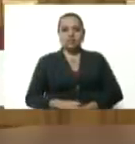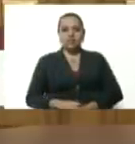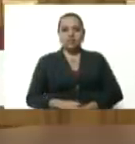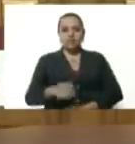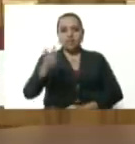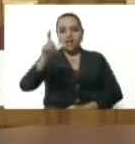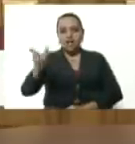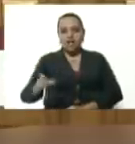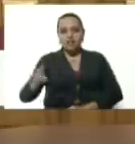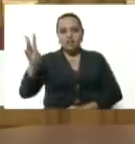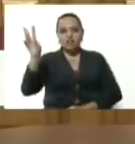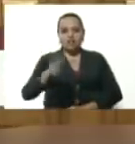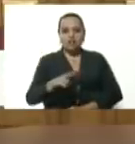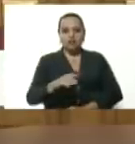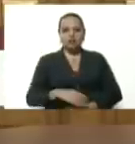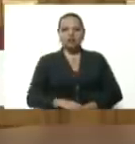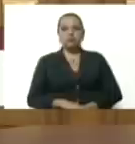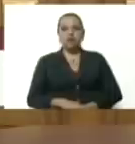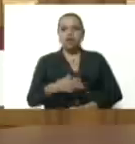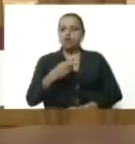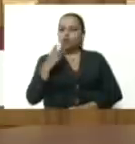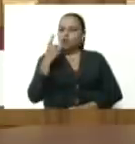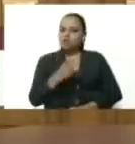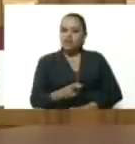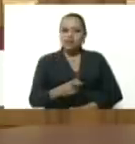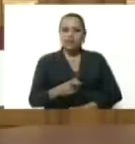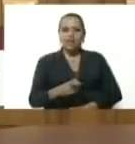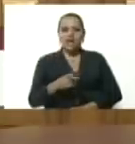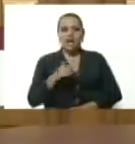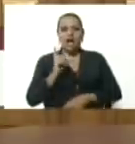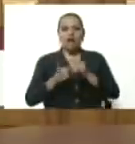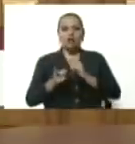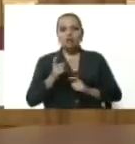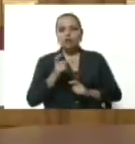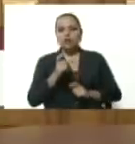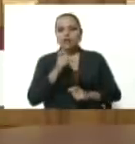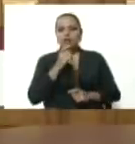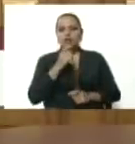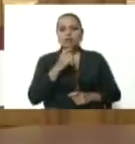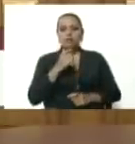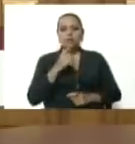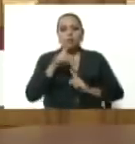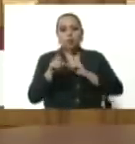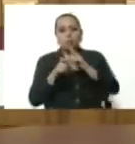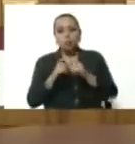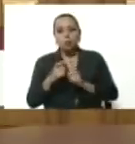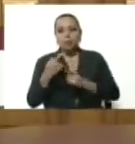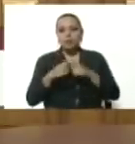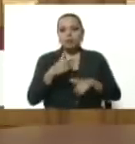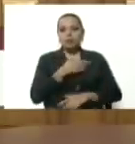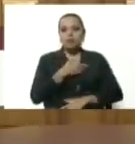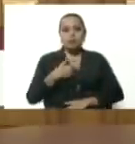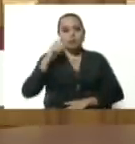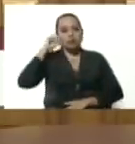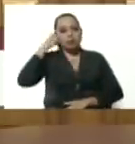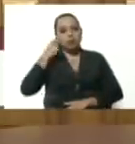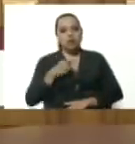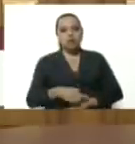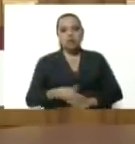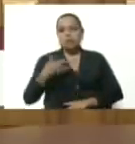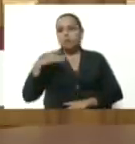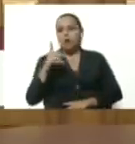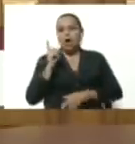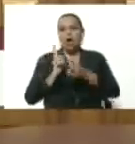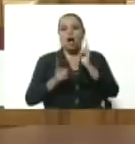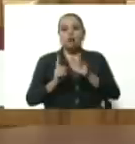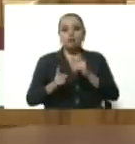Esequibo. No debe haber lugar a dudas. Solo quisiera recordar, quizás aquí hay algunos de la constituyente